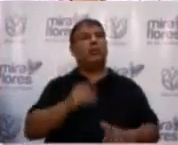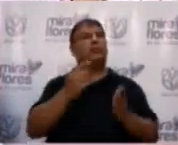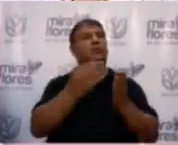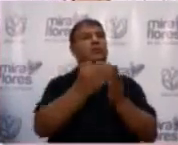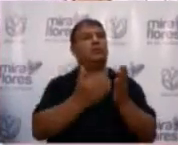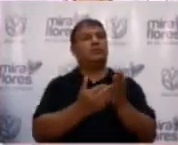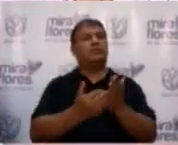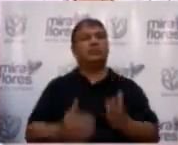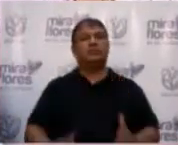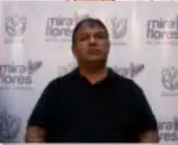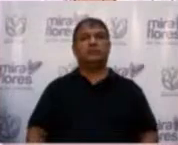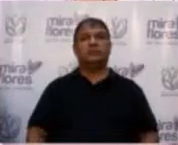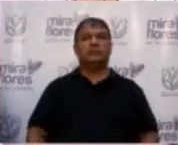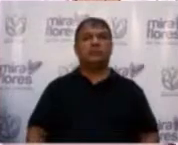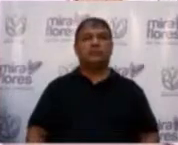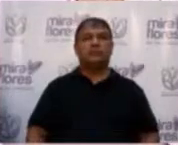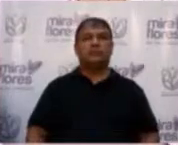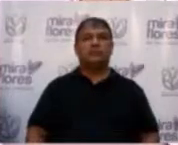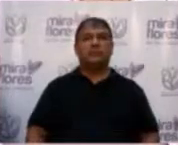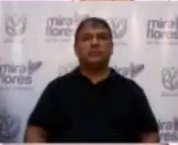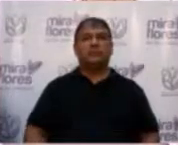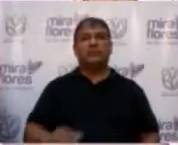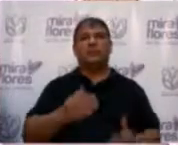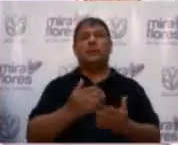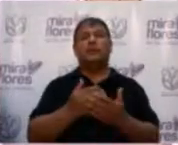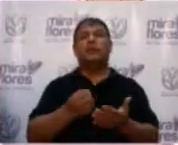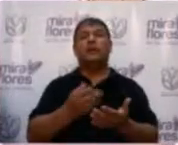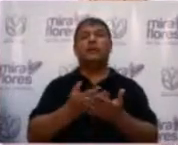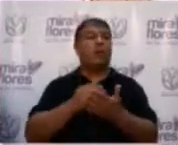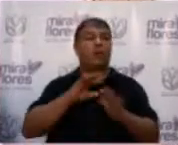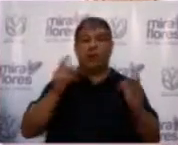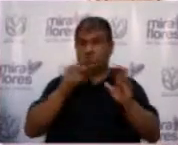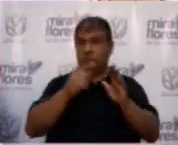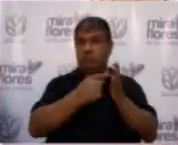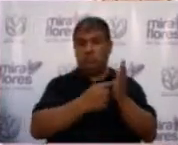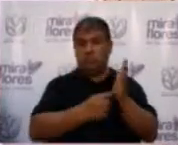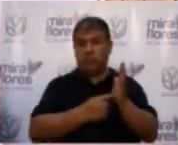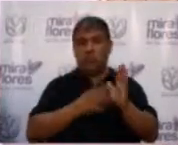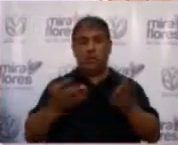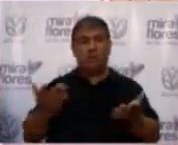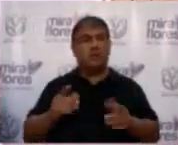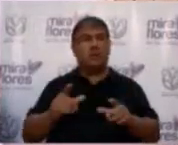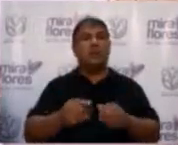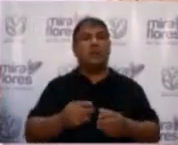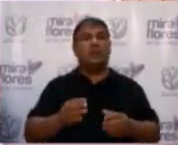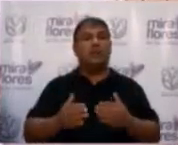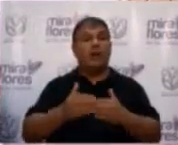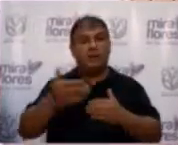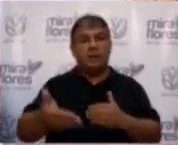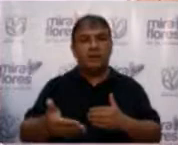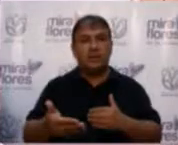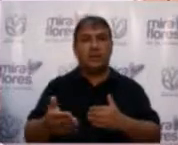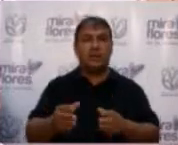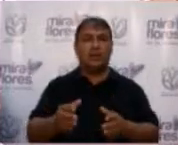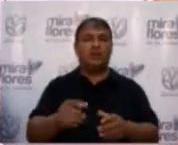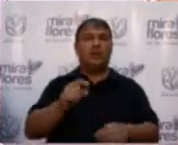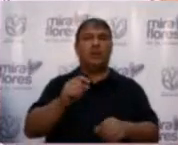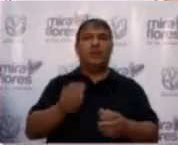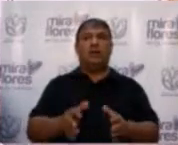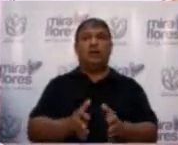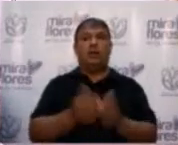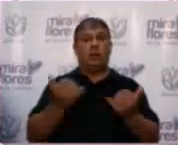punto? No, pasaremos a la estación orden del día. Muy bien, no teniendo más puntos en esta estación, vamos a pasar a lo que es orden del